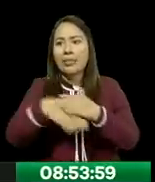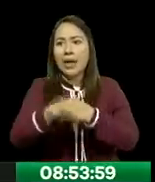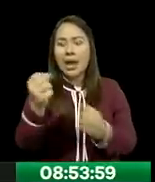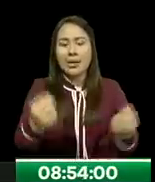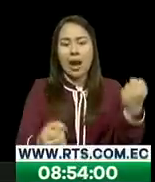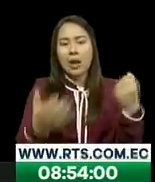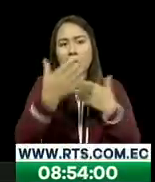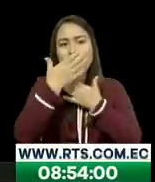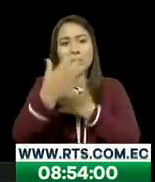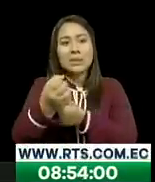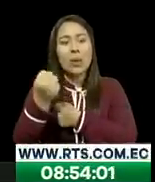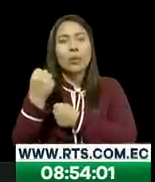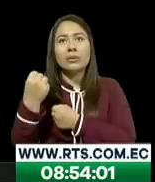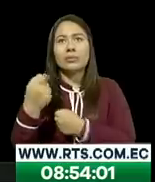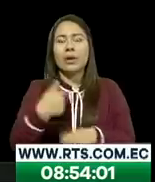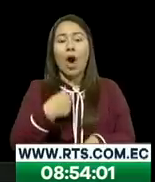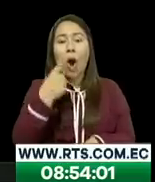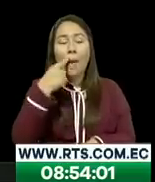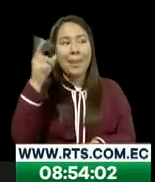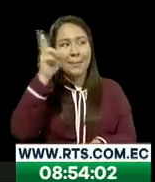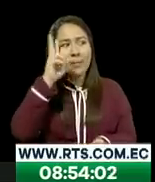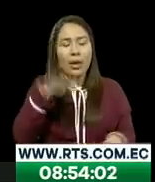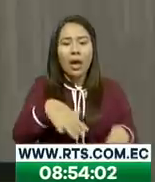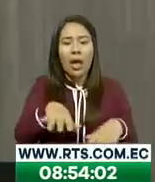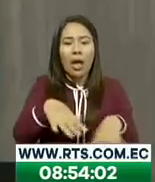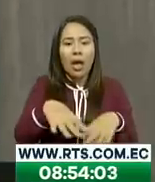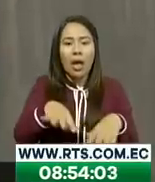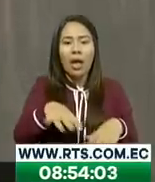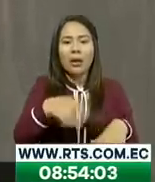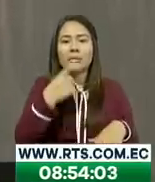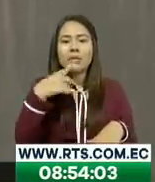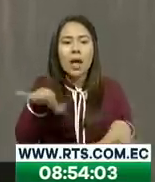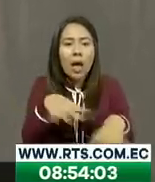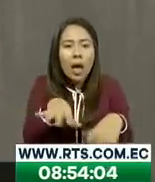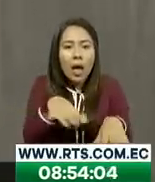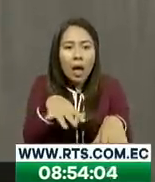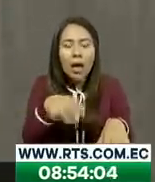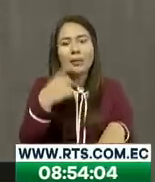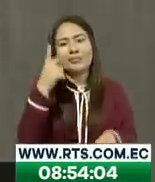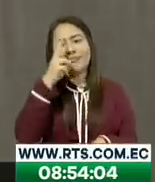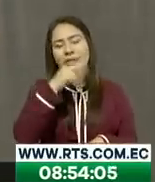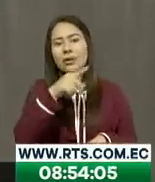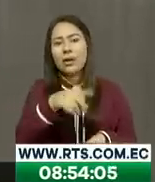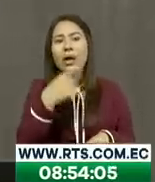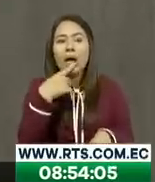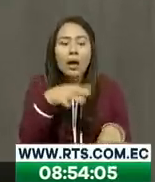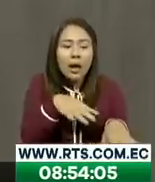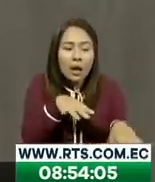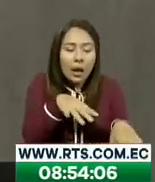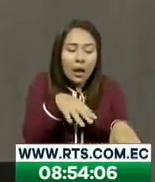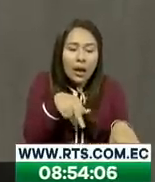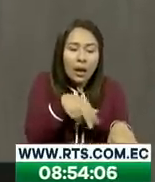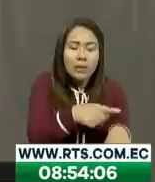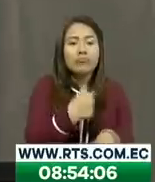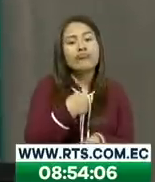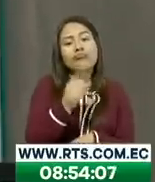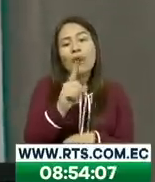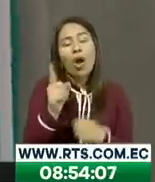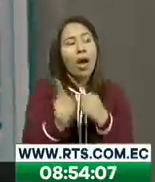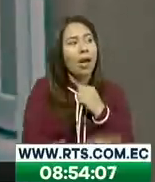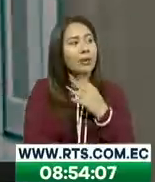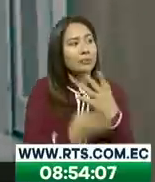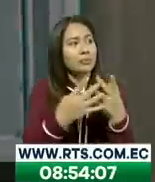Abusando de su enfermedad de Parkinson, empezó a convulsionar para que según él, evitar no llevarlo preso. Siempre